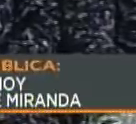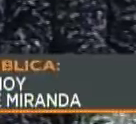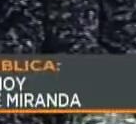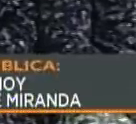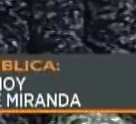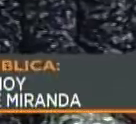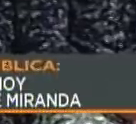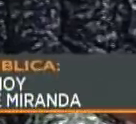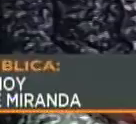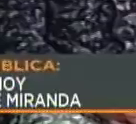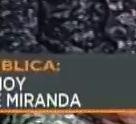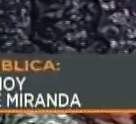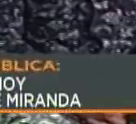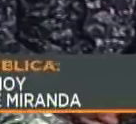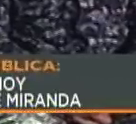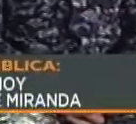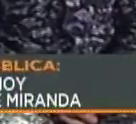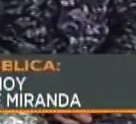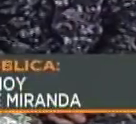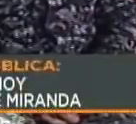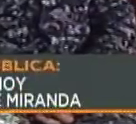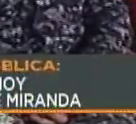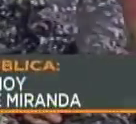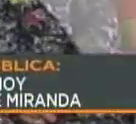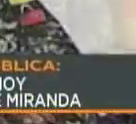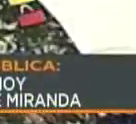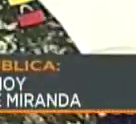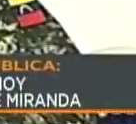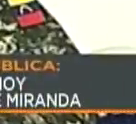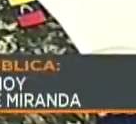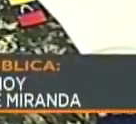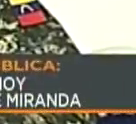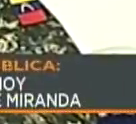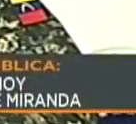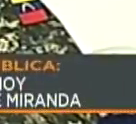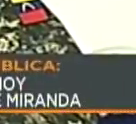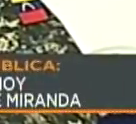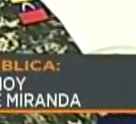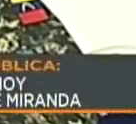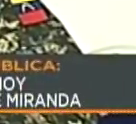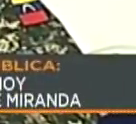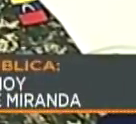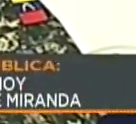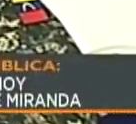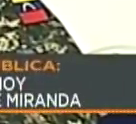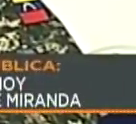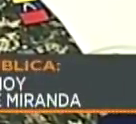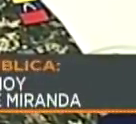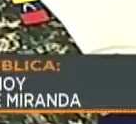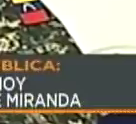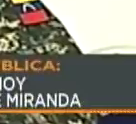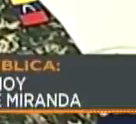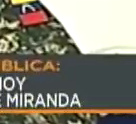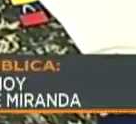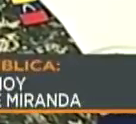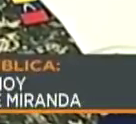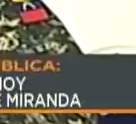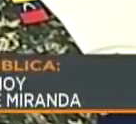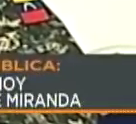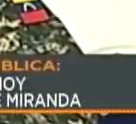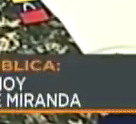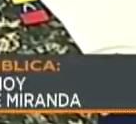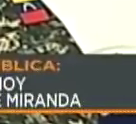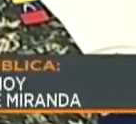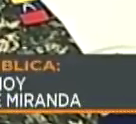Sus 24 horas de trabajo, de lunes a lunes, del 1 de enero al 31 de diciembre,